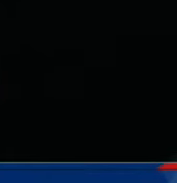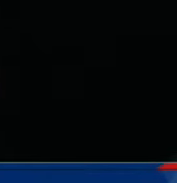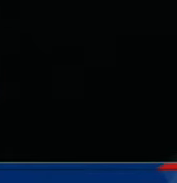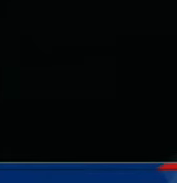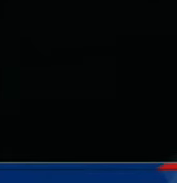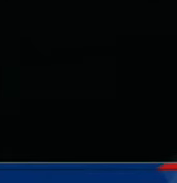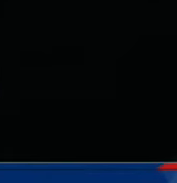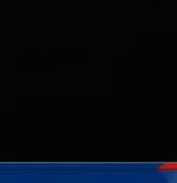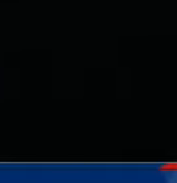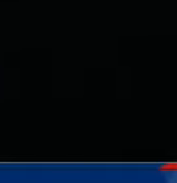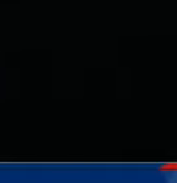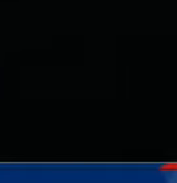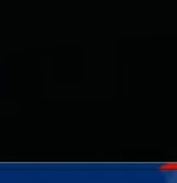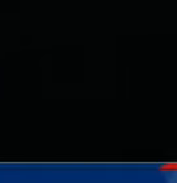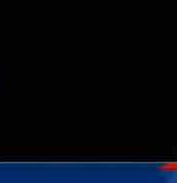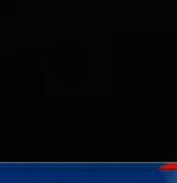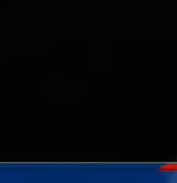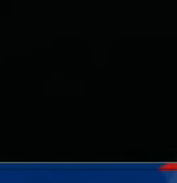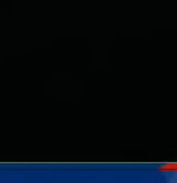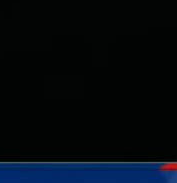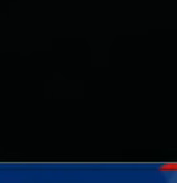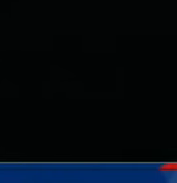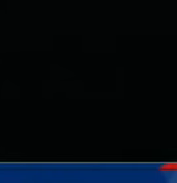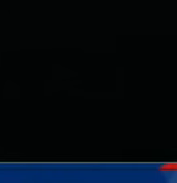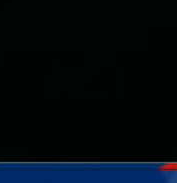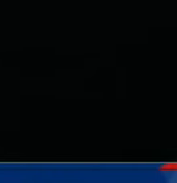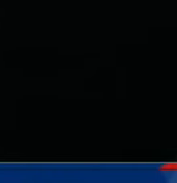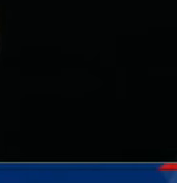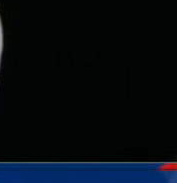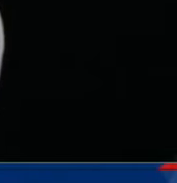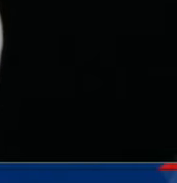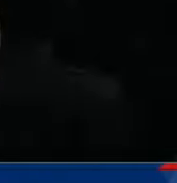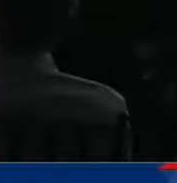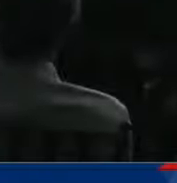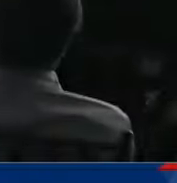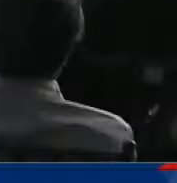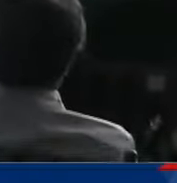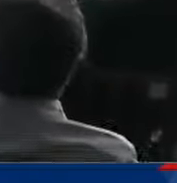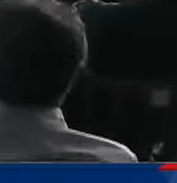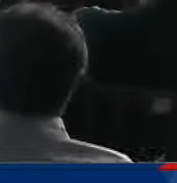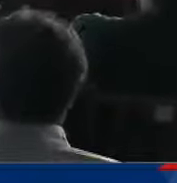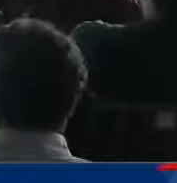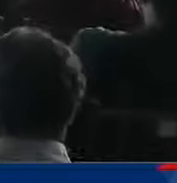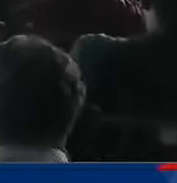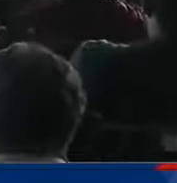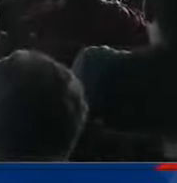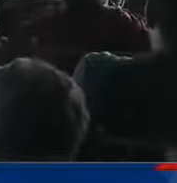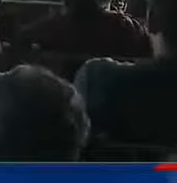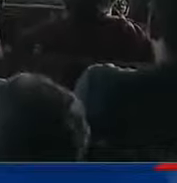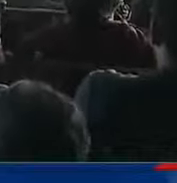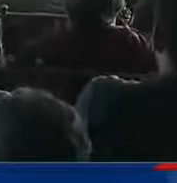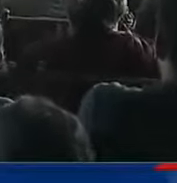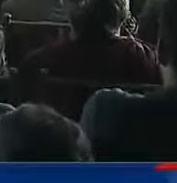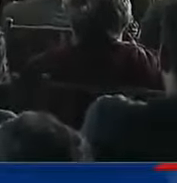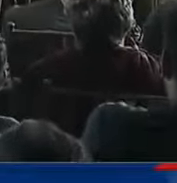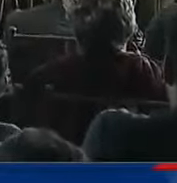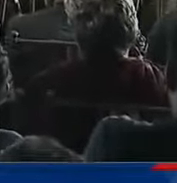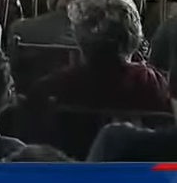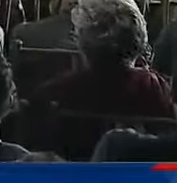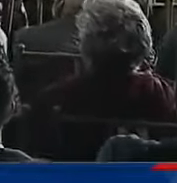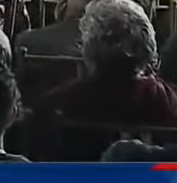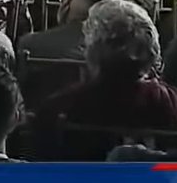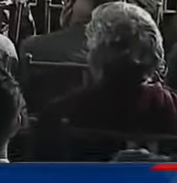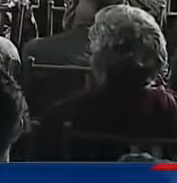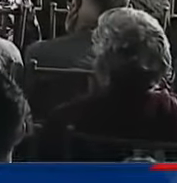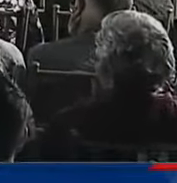pública. Universidad pública, gratuita y además de calidad, que nos recuenta con el sueño de Bolívar y de Vargas, que suscribieron ya en 1827 en los, la